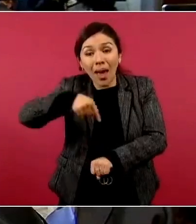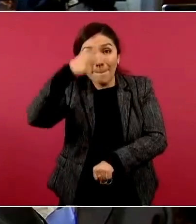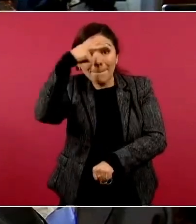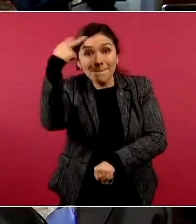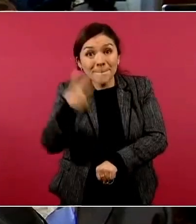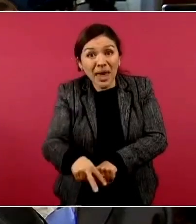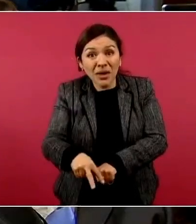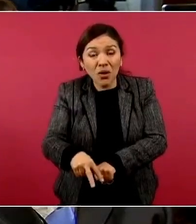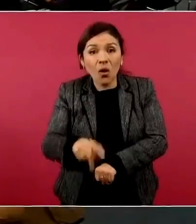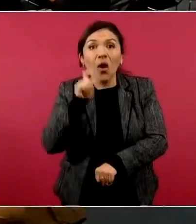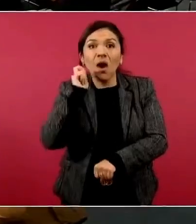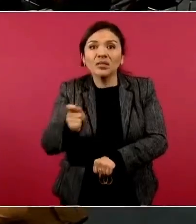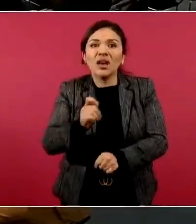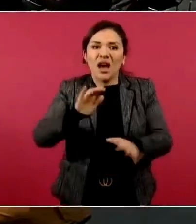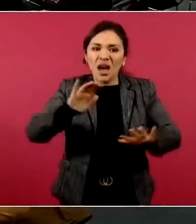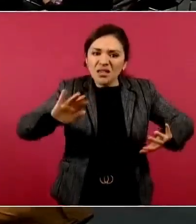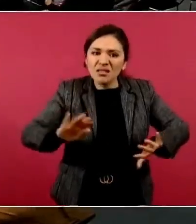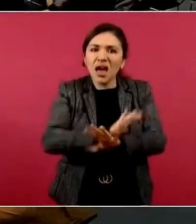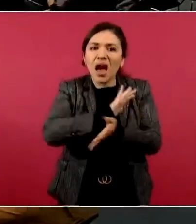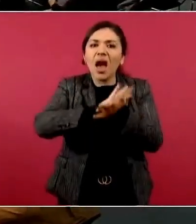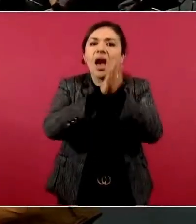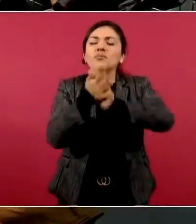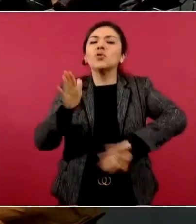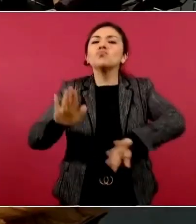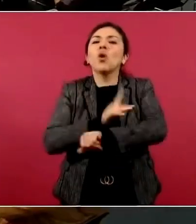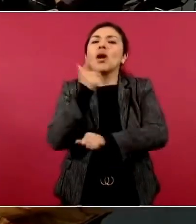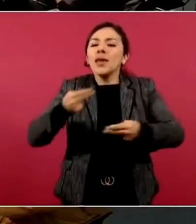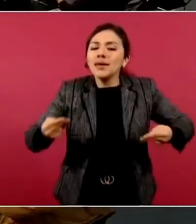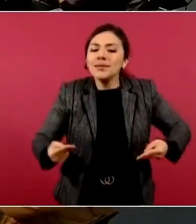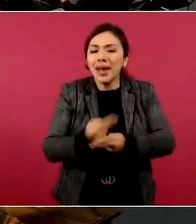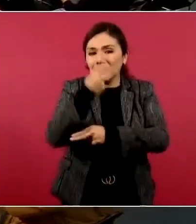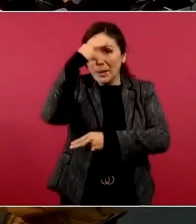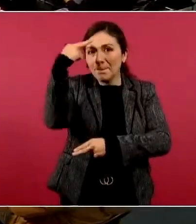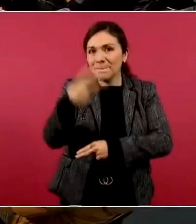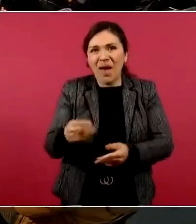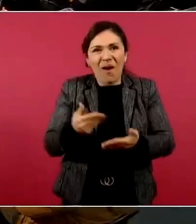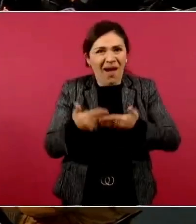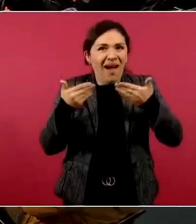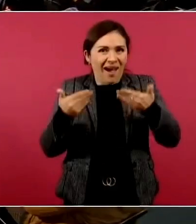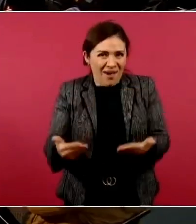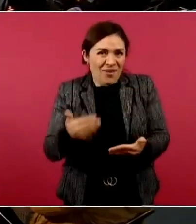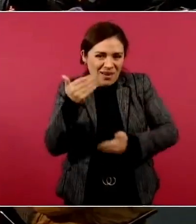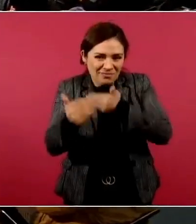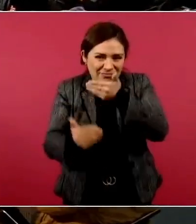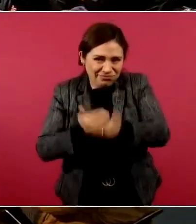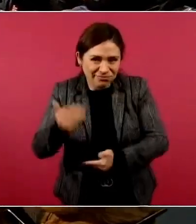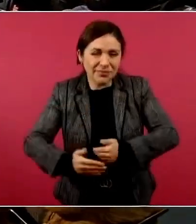como usted llama, una transformación, porque fue el nacimiento del México actual. Entonces,